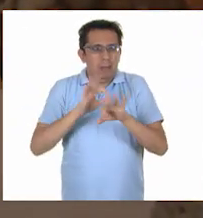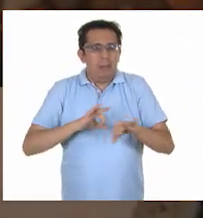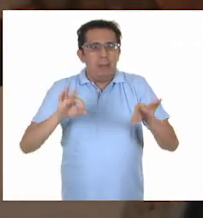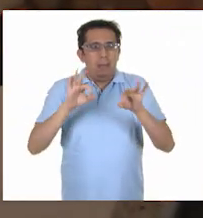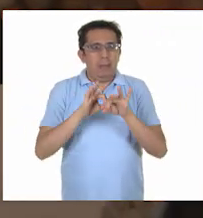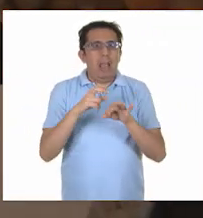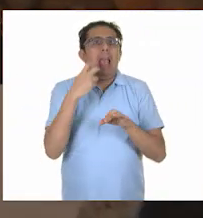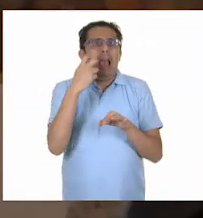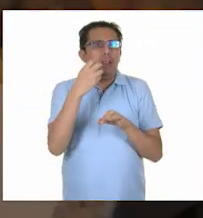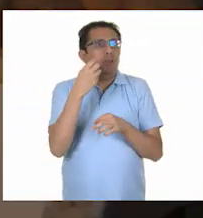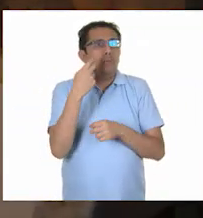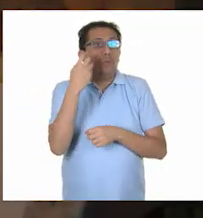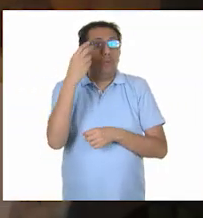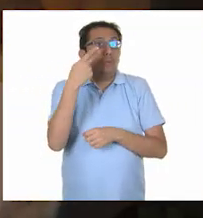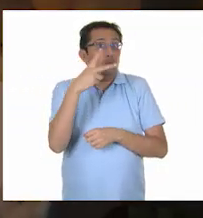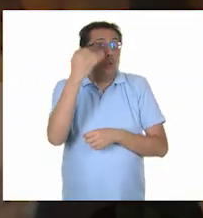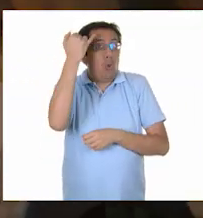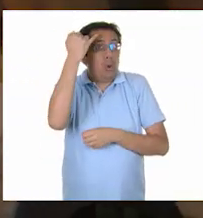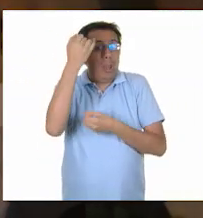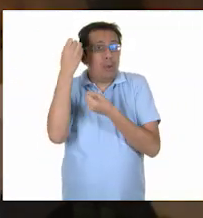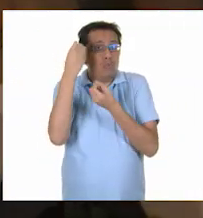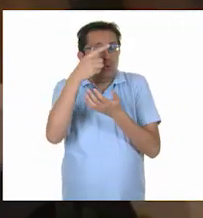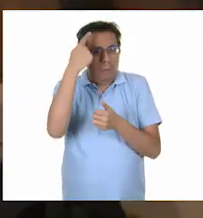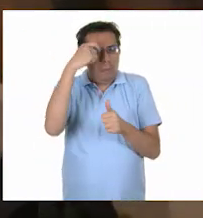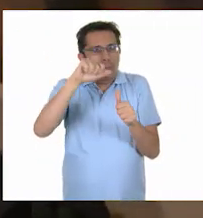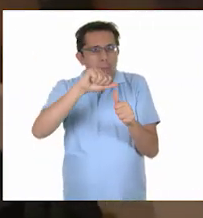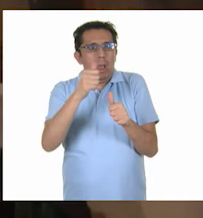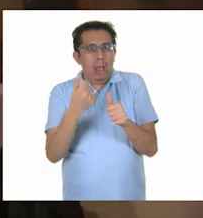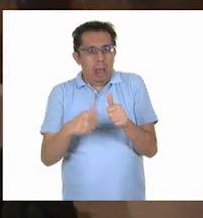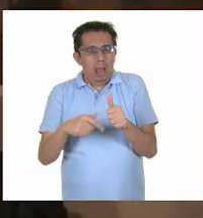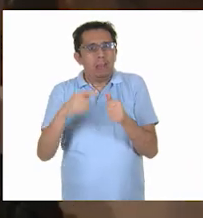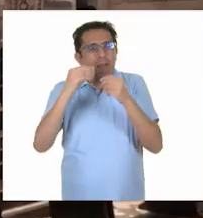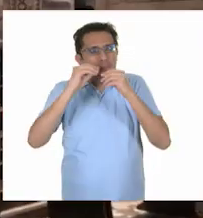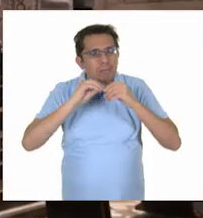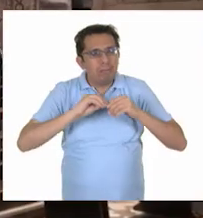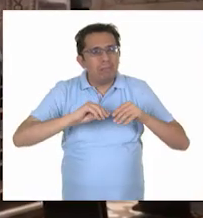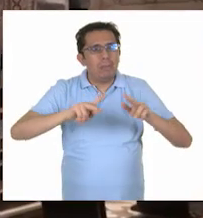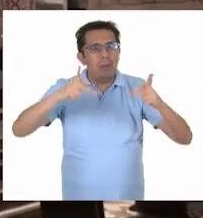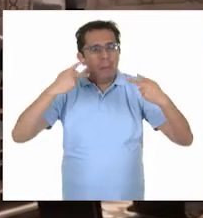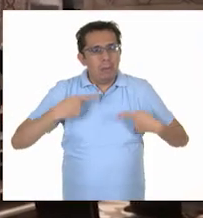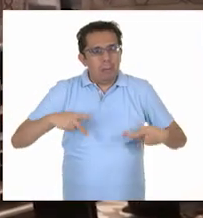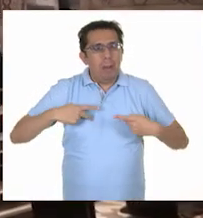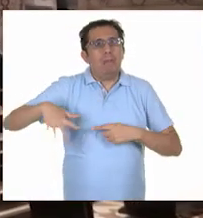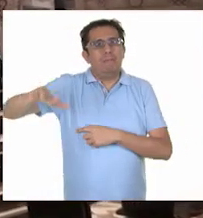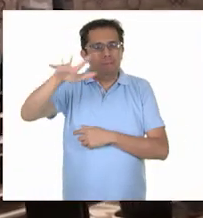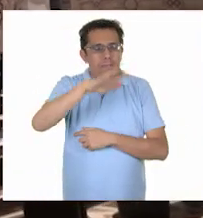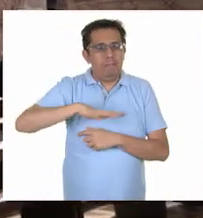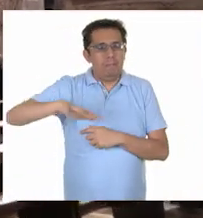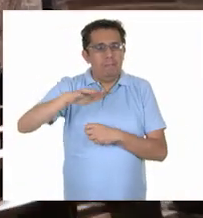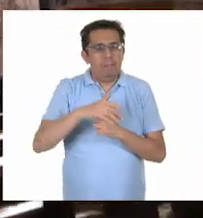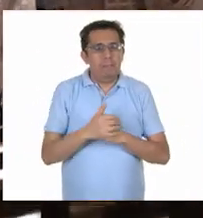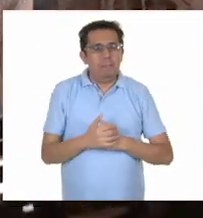aportó al arte mural, que por naturaleza busca llegar a las masas. Es una expresión para el pueblo.